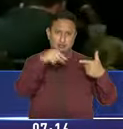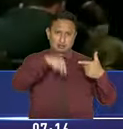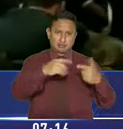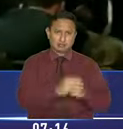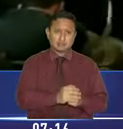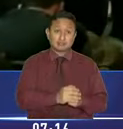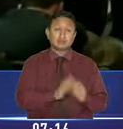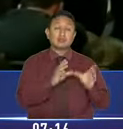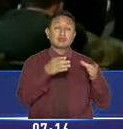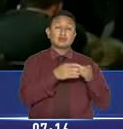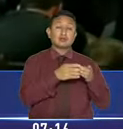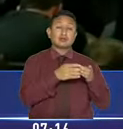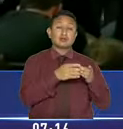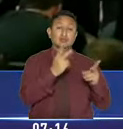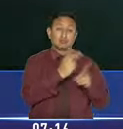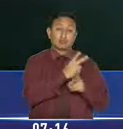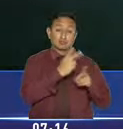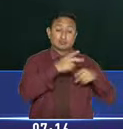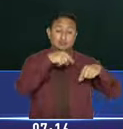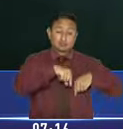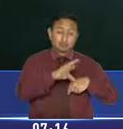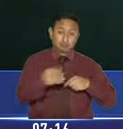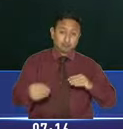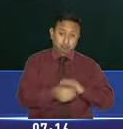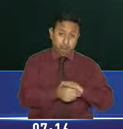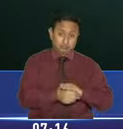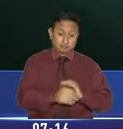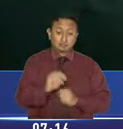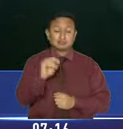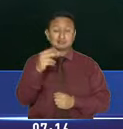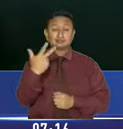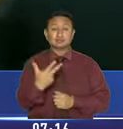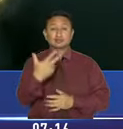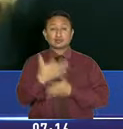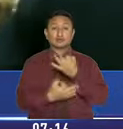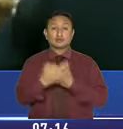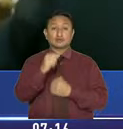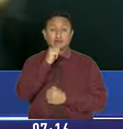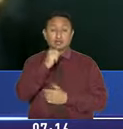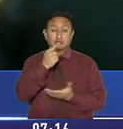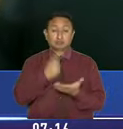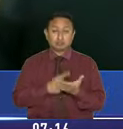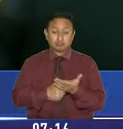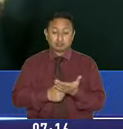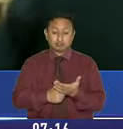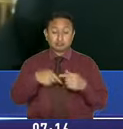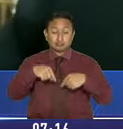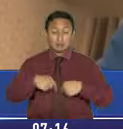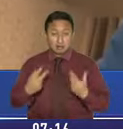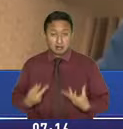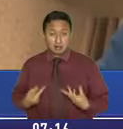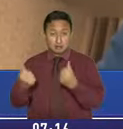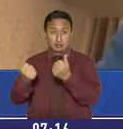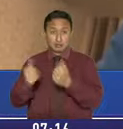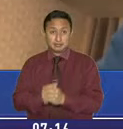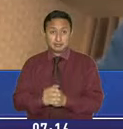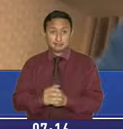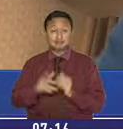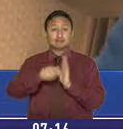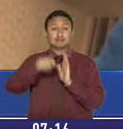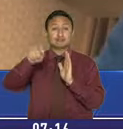cohecho, y el tercer proceso, que aún está por resolverse, es por peculado. Juristas analizan la liberación de Glass.